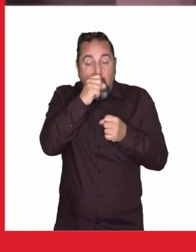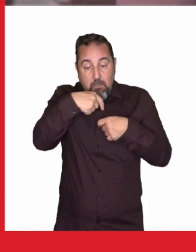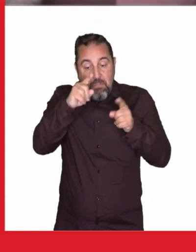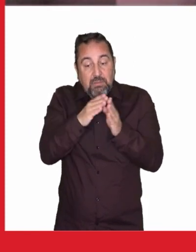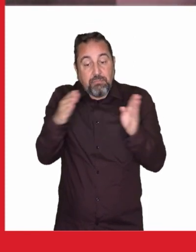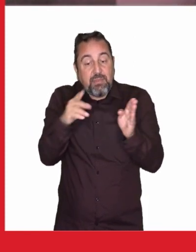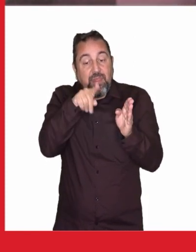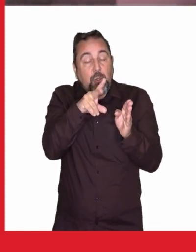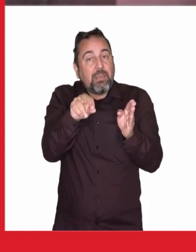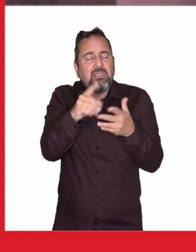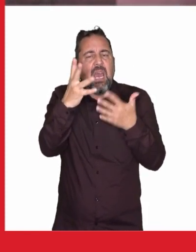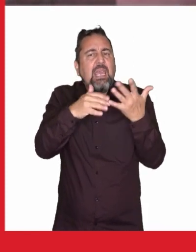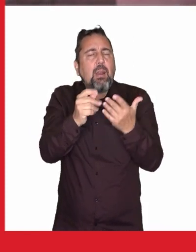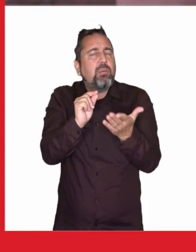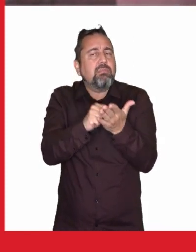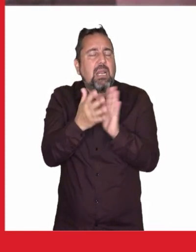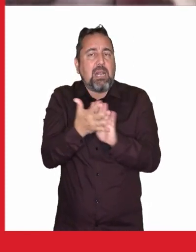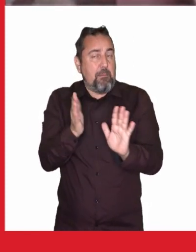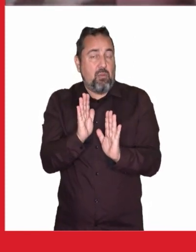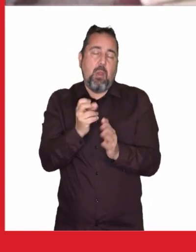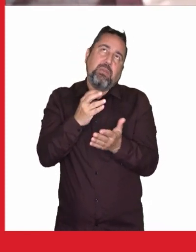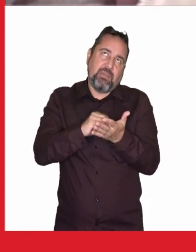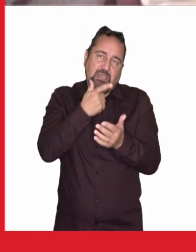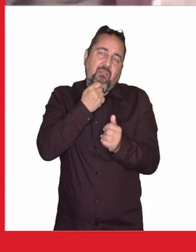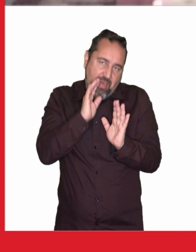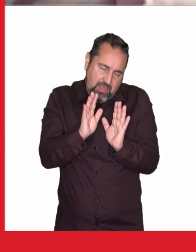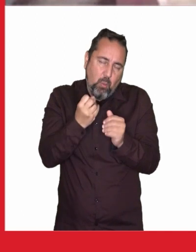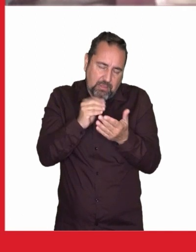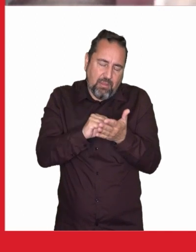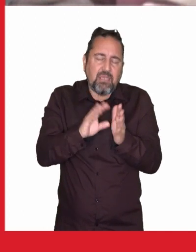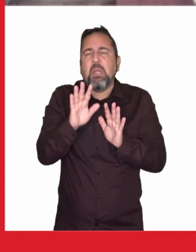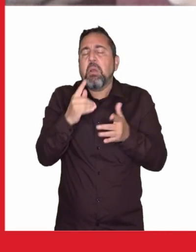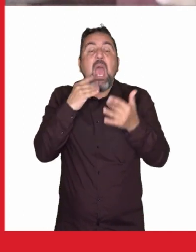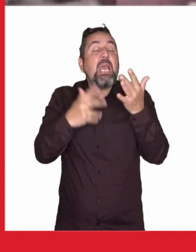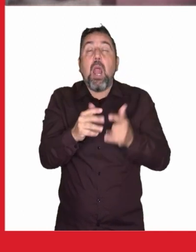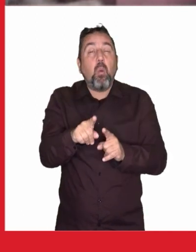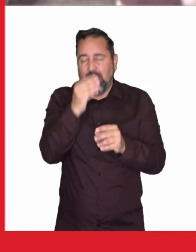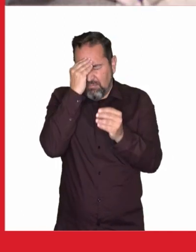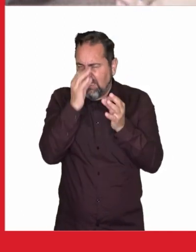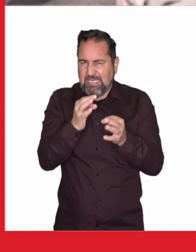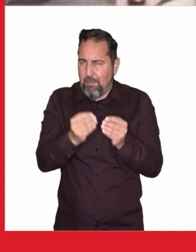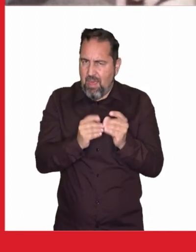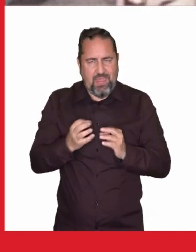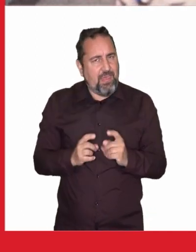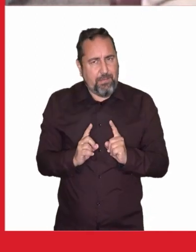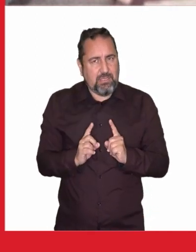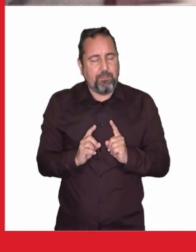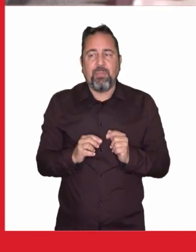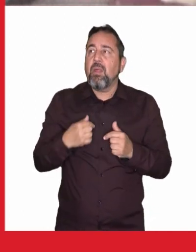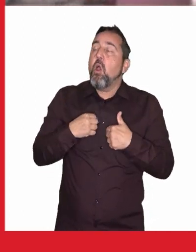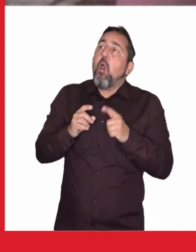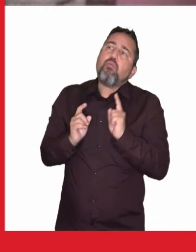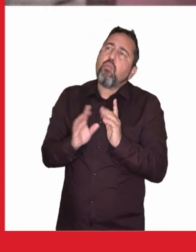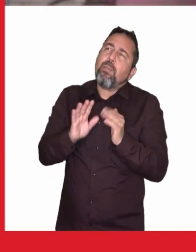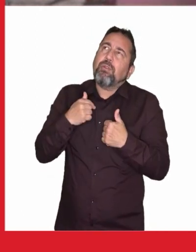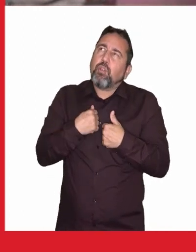que puedes generar son 120 euros al mes. Y este cálculo sí que es rápido, A veces es rápido, a veces es fácil, pero ese es un cálculo que